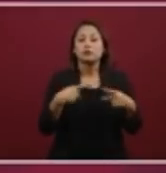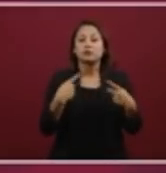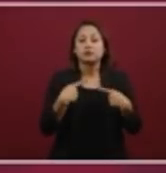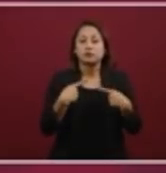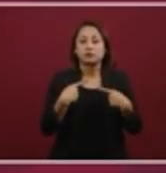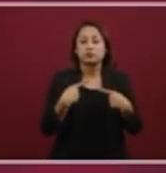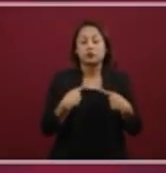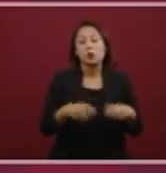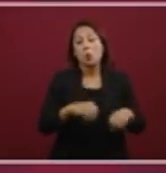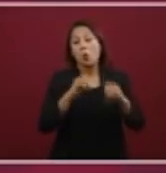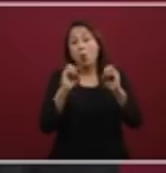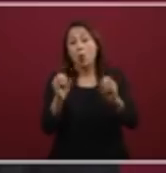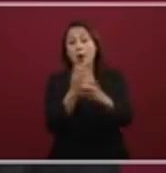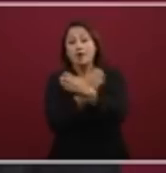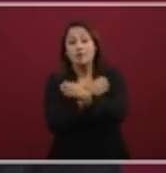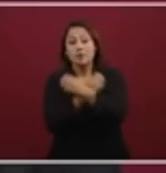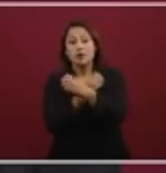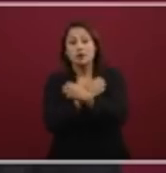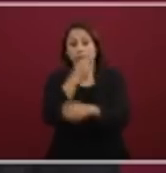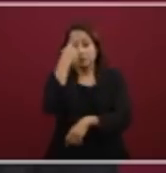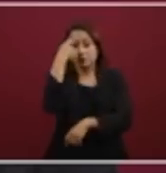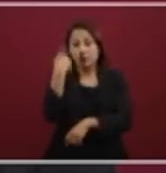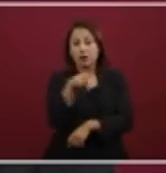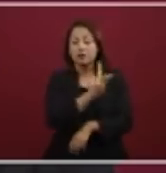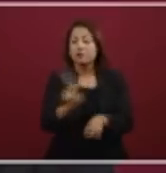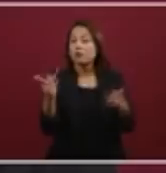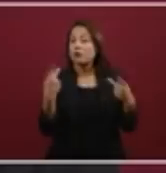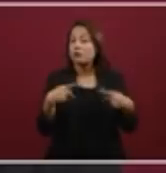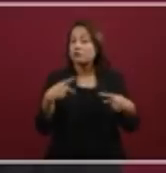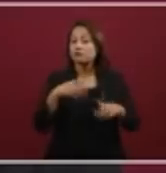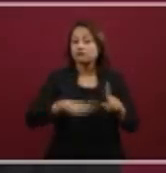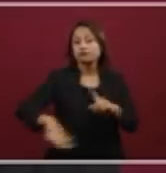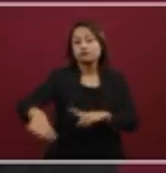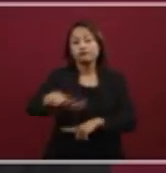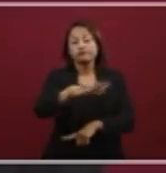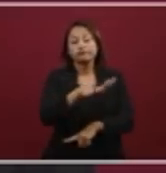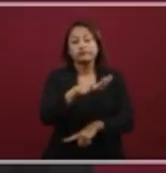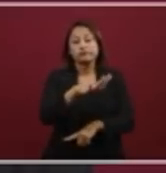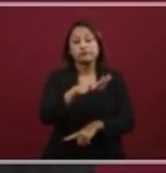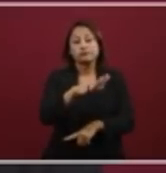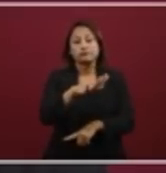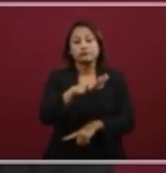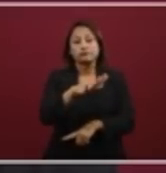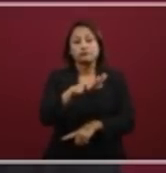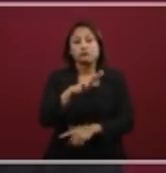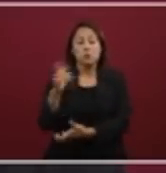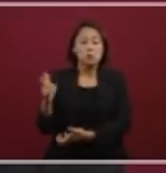del pueblo no hay límite